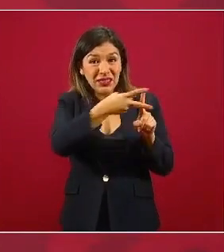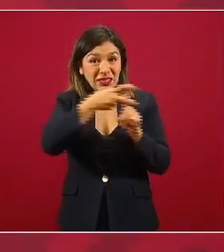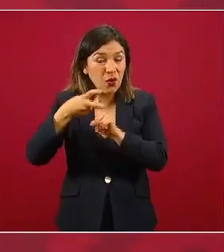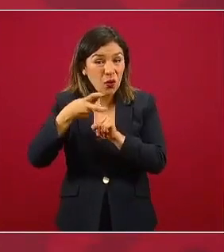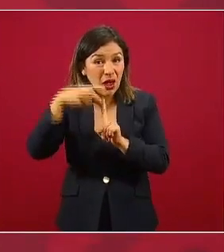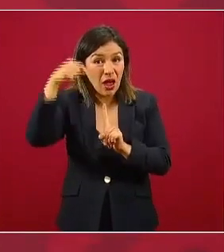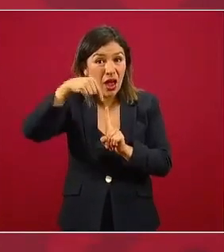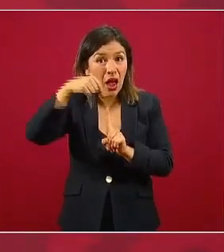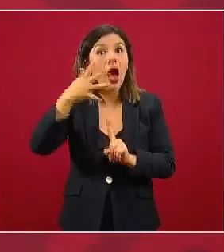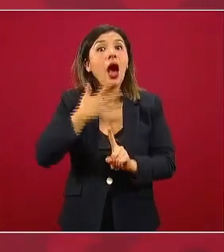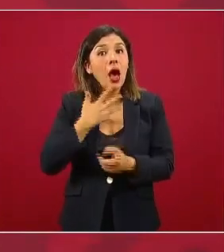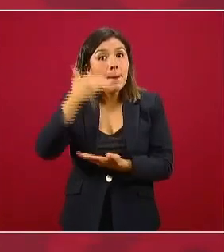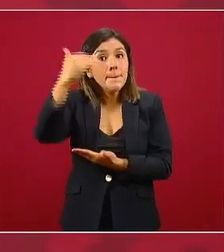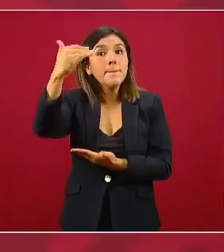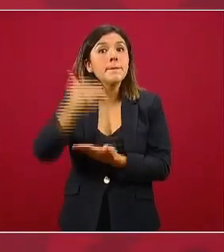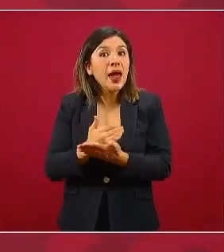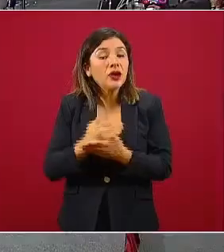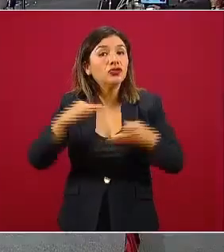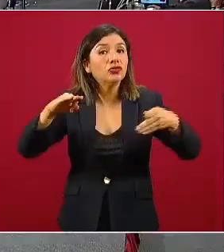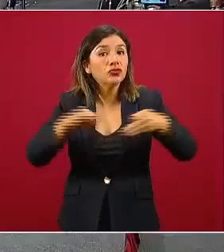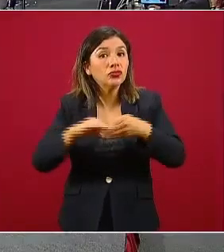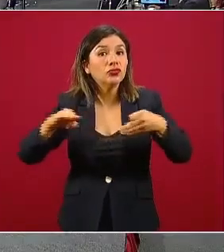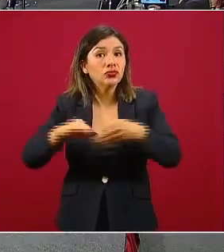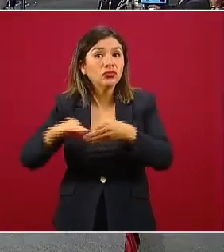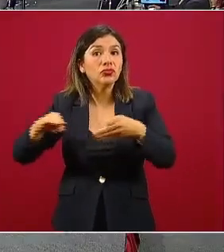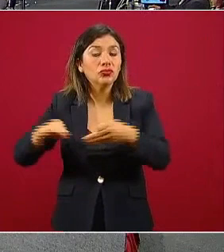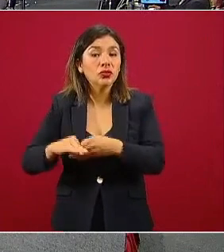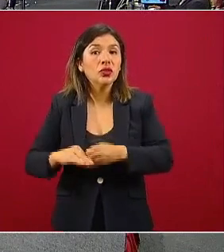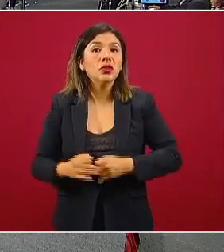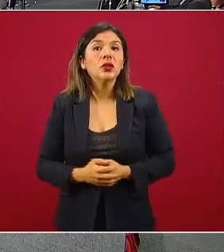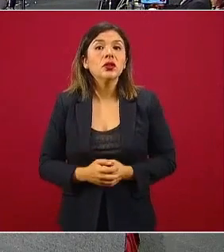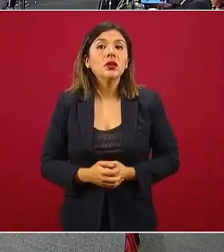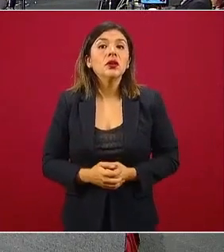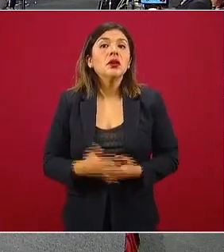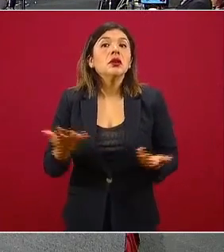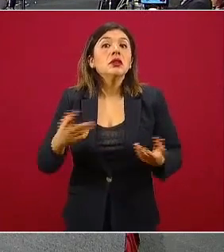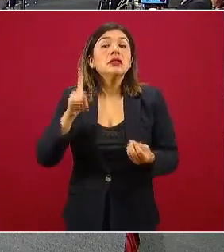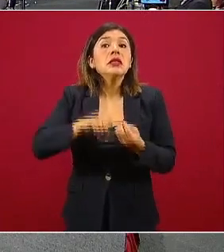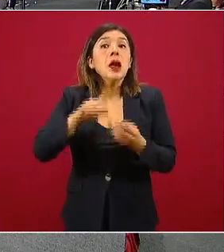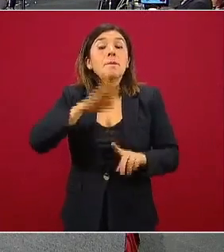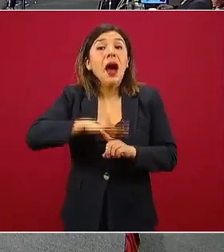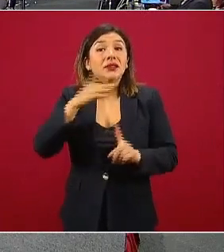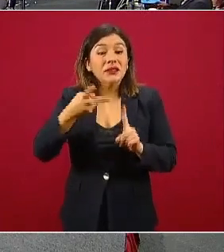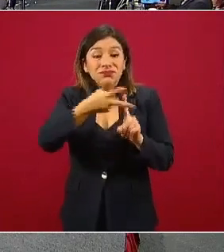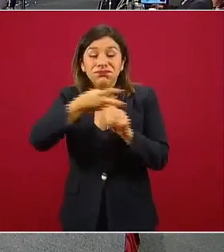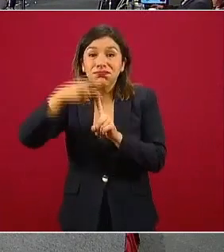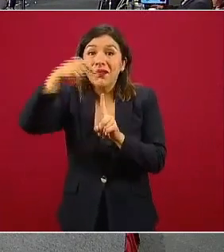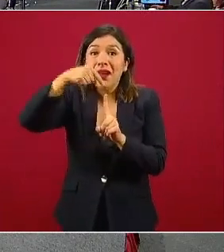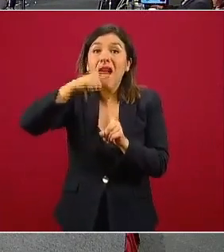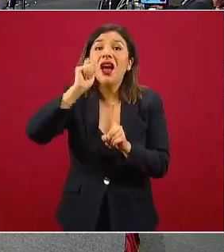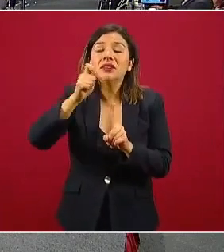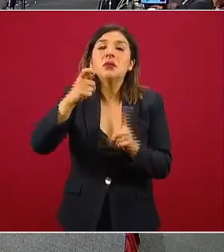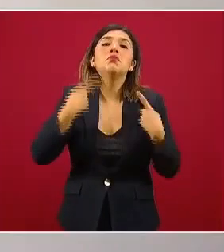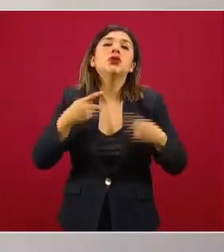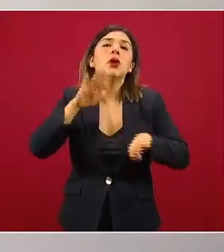que hay menos incidencia, pues los que tienen más ingresos.